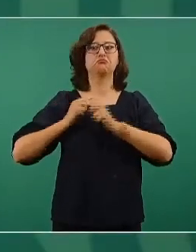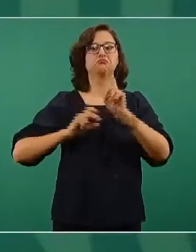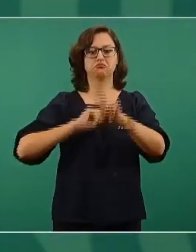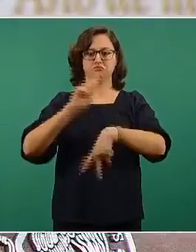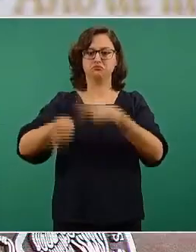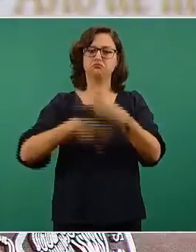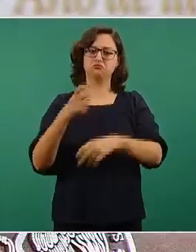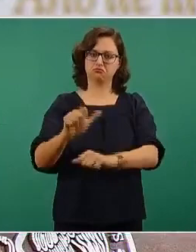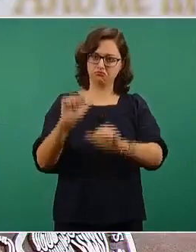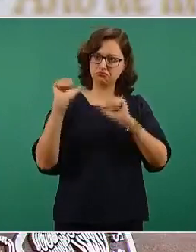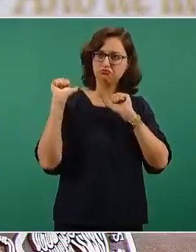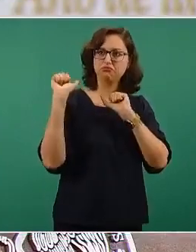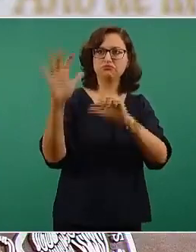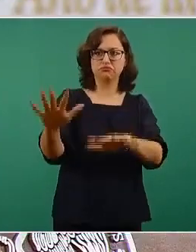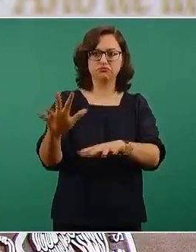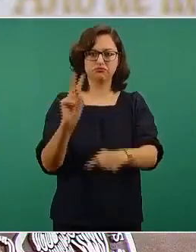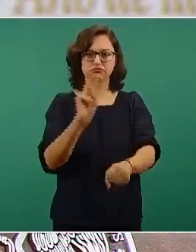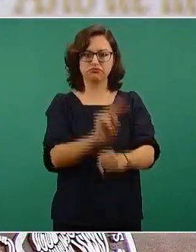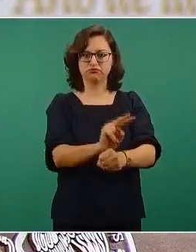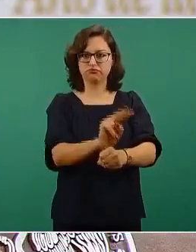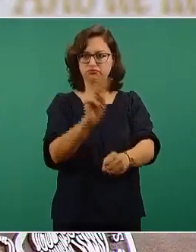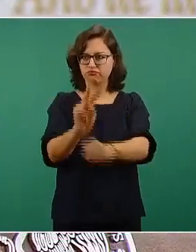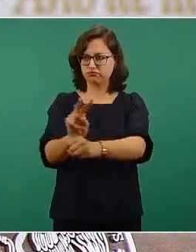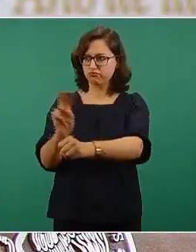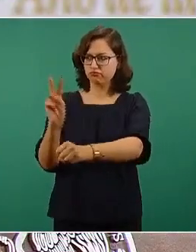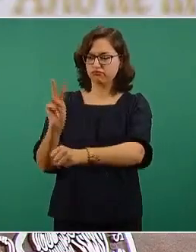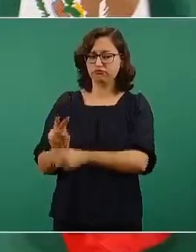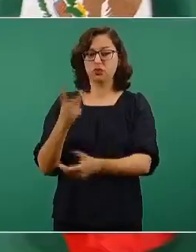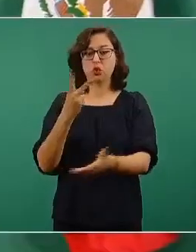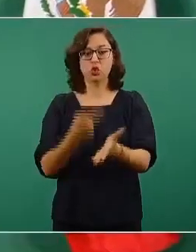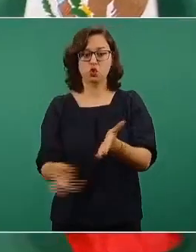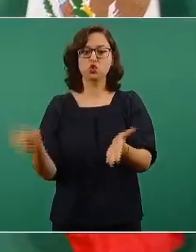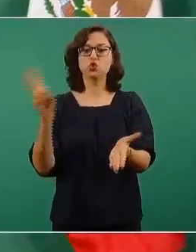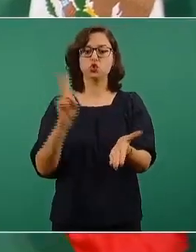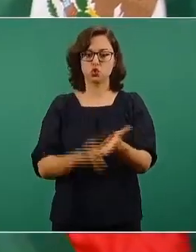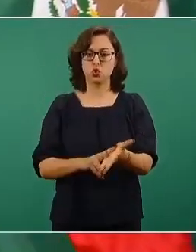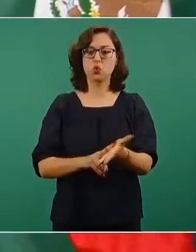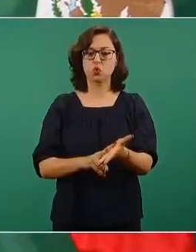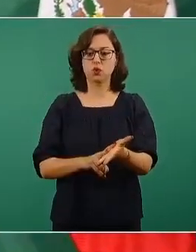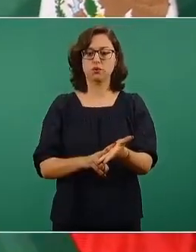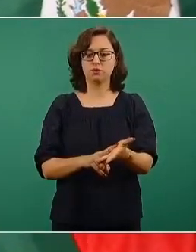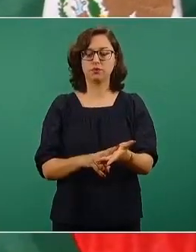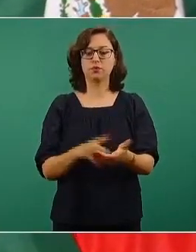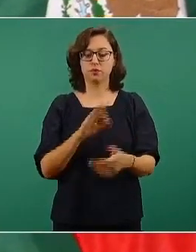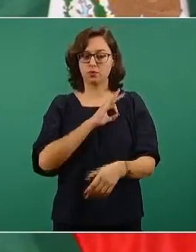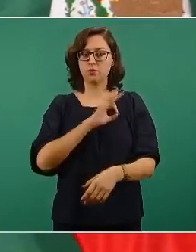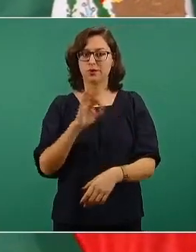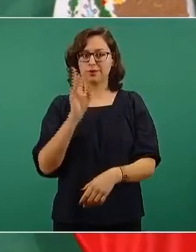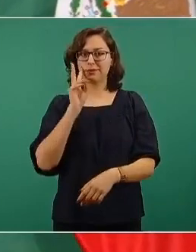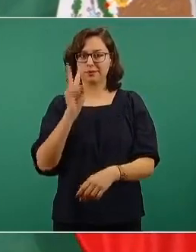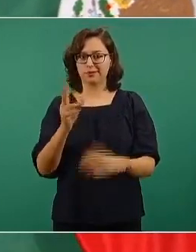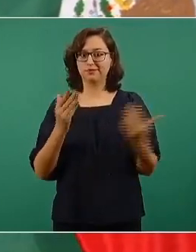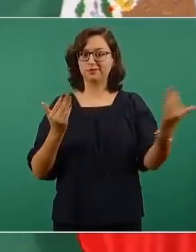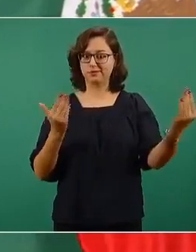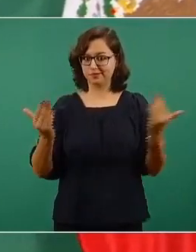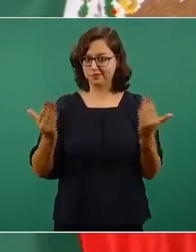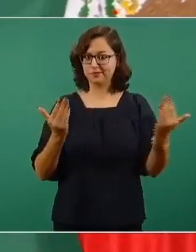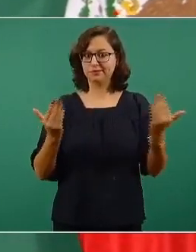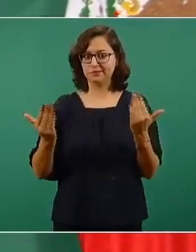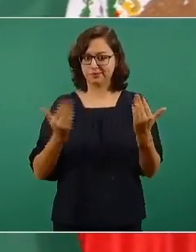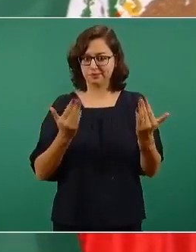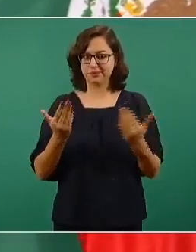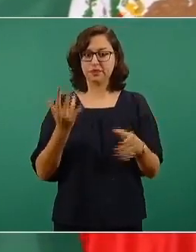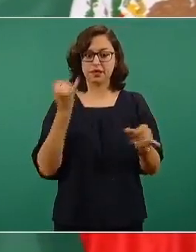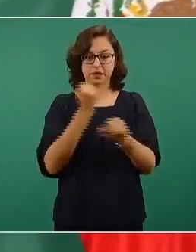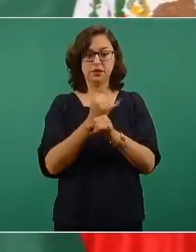en Hidalgo en particular, porque van a ver las diferencias. Este es el